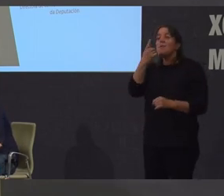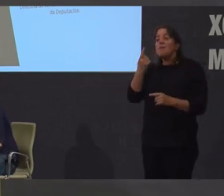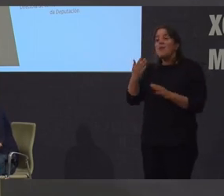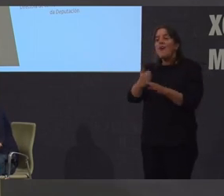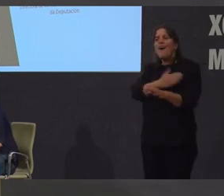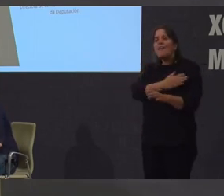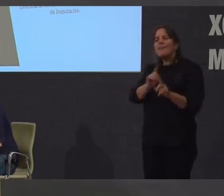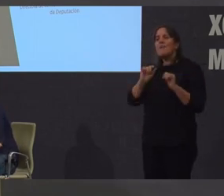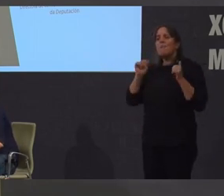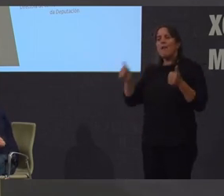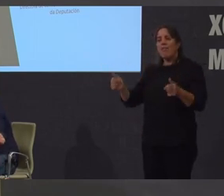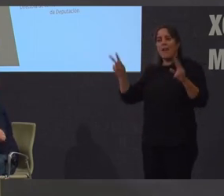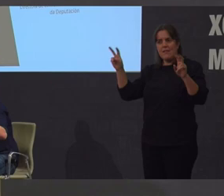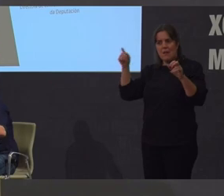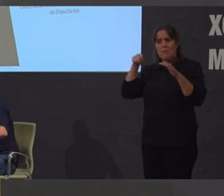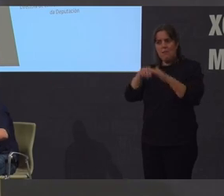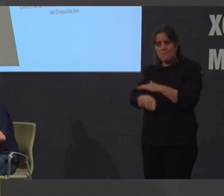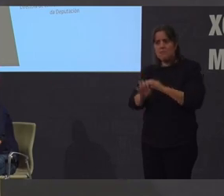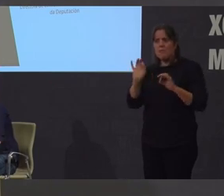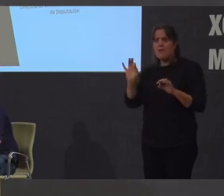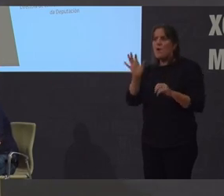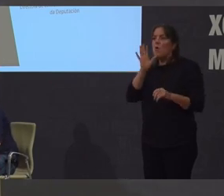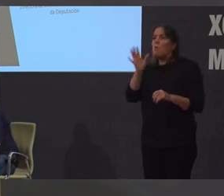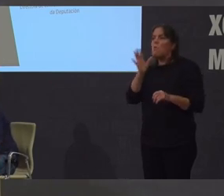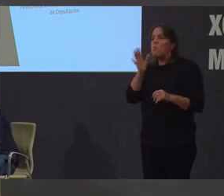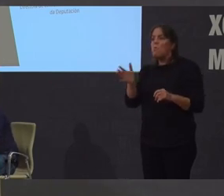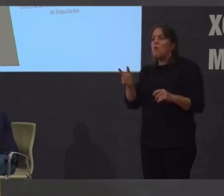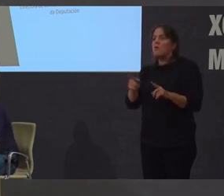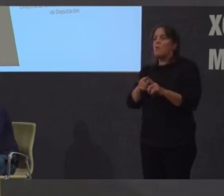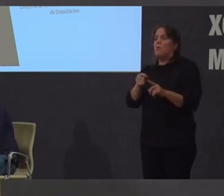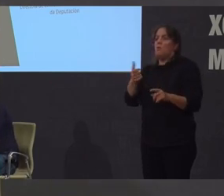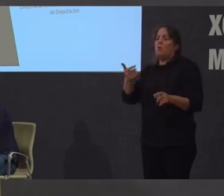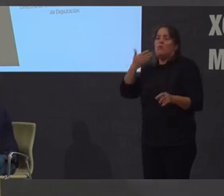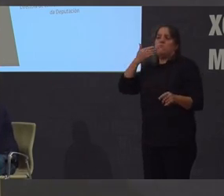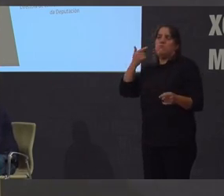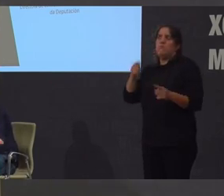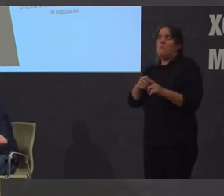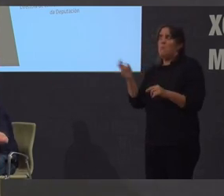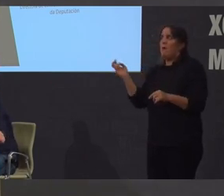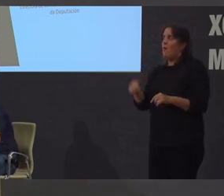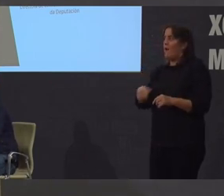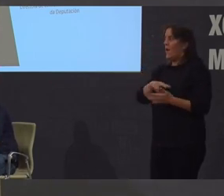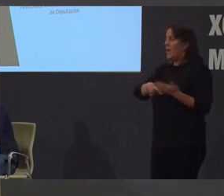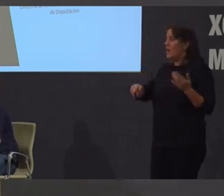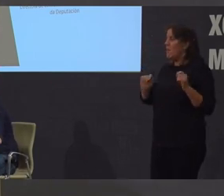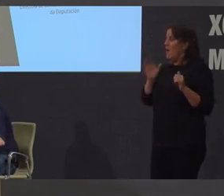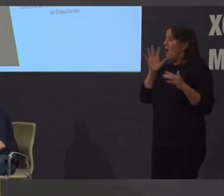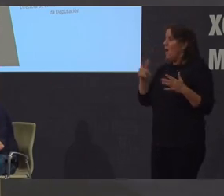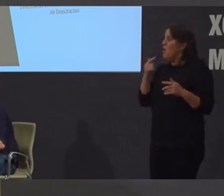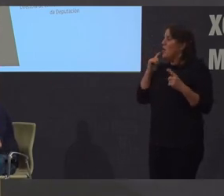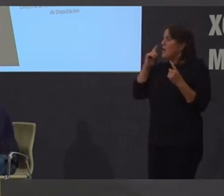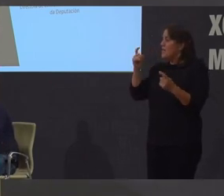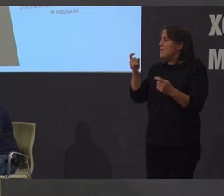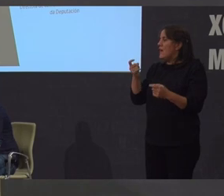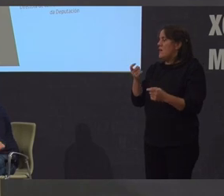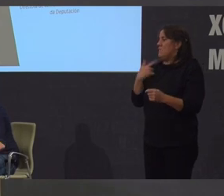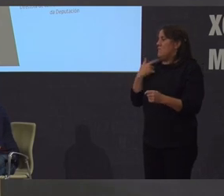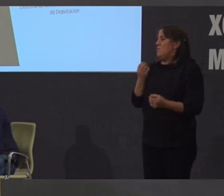antes de abordar el tema, porque me parece también un poco soberbio llegar aquí a Galicia e intentar hablaros a vosotros